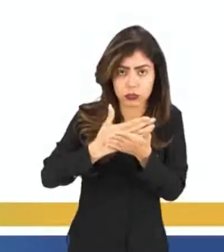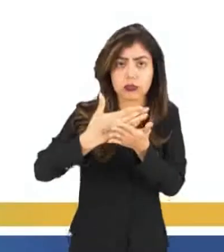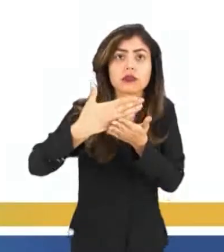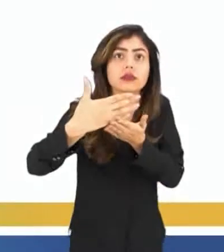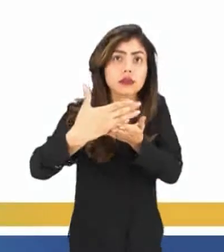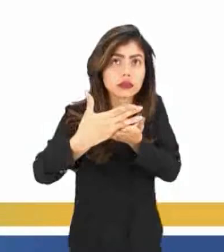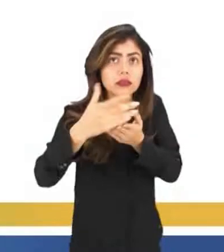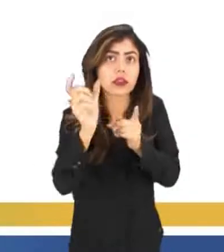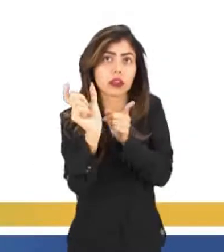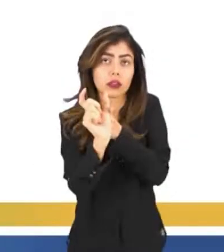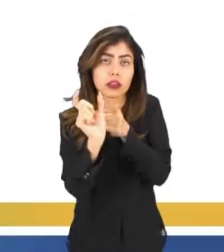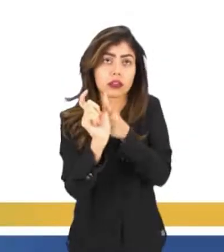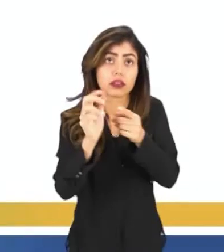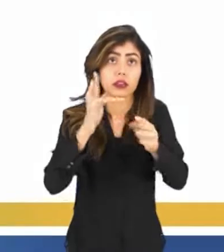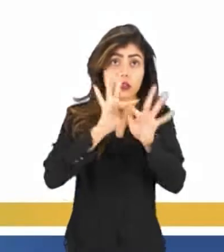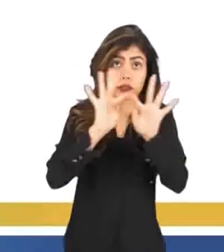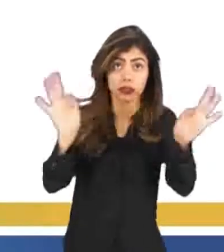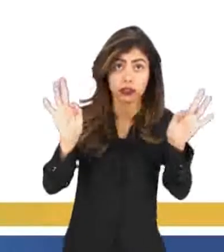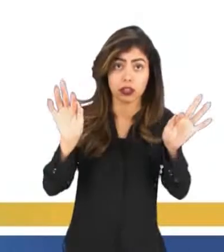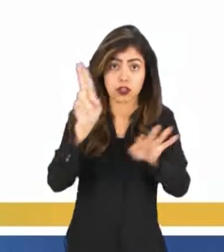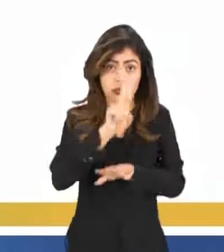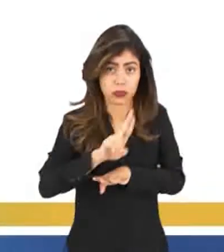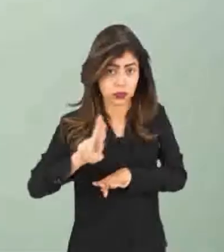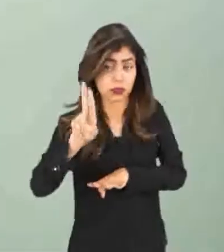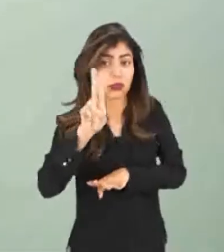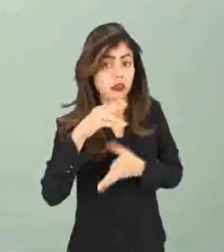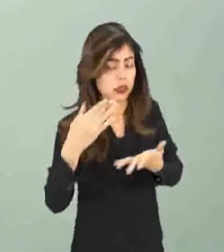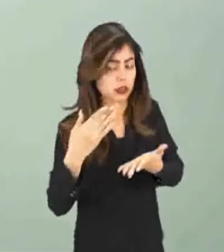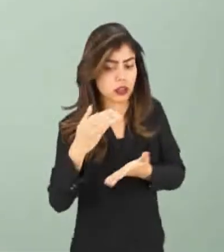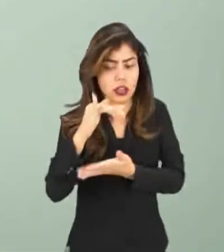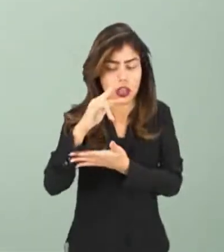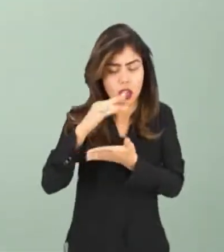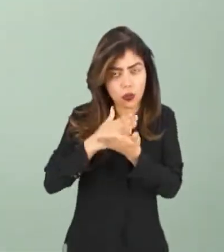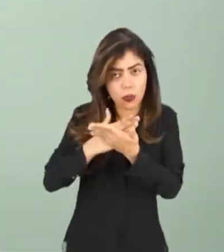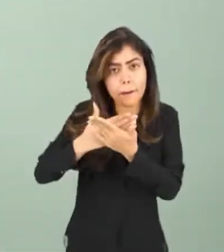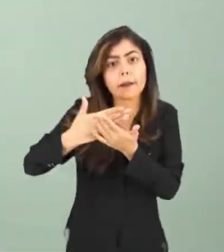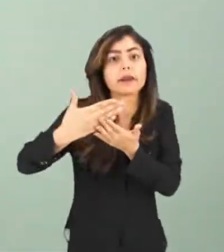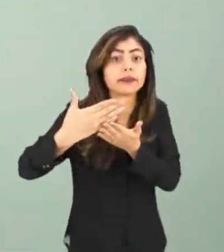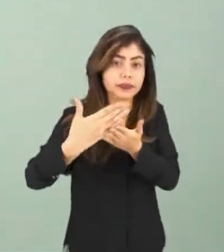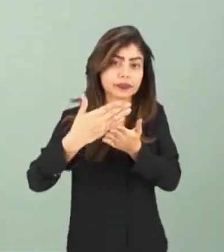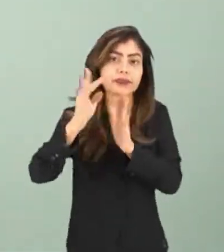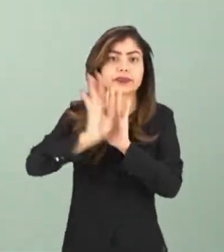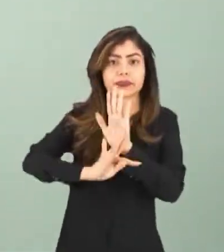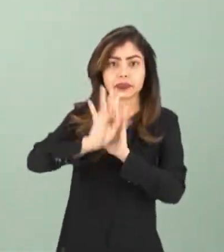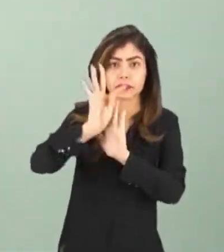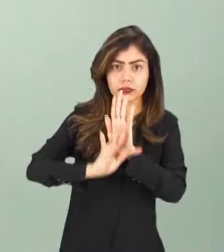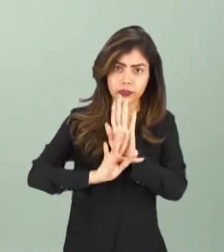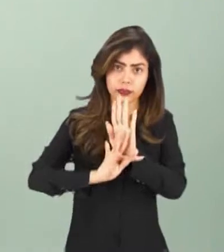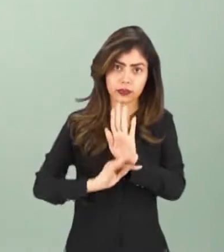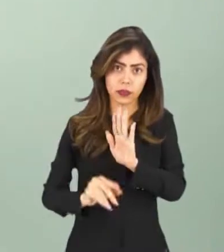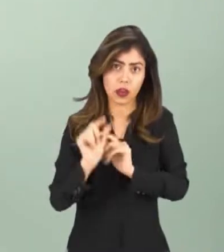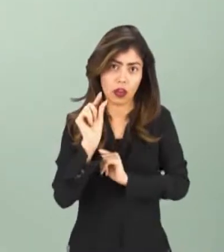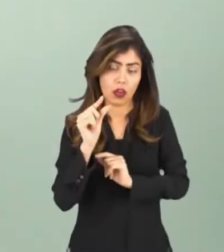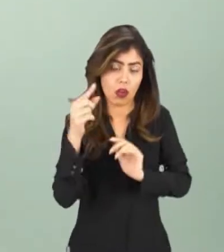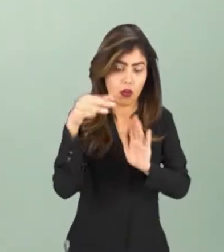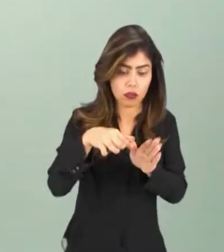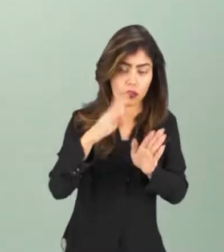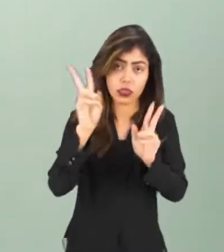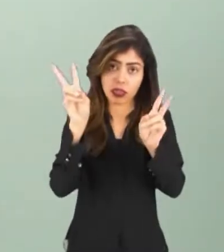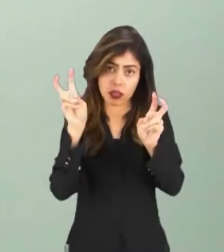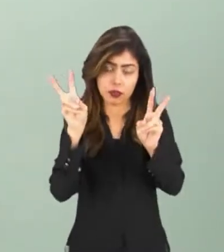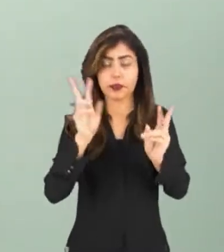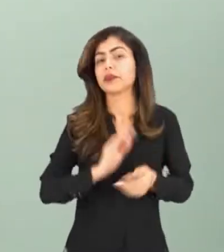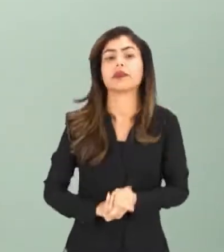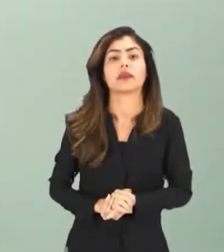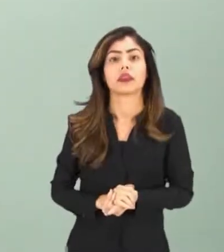introducción son los palabras o frases que se hacen para introducir o profesar una introducción a un determinado tema